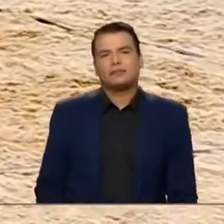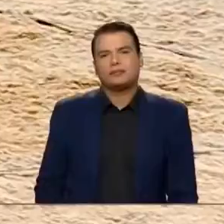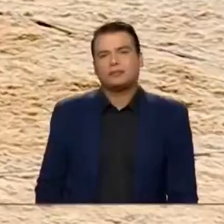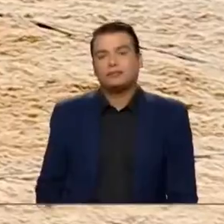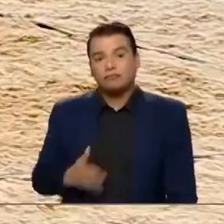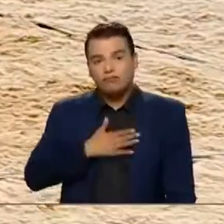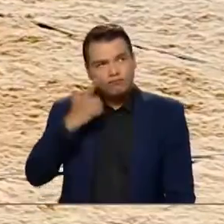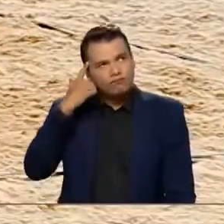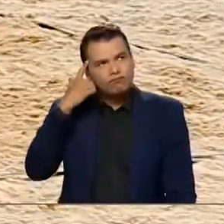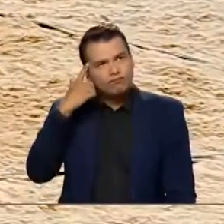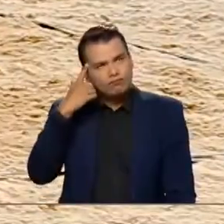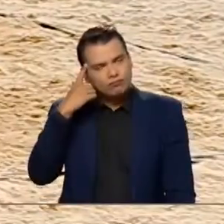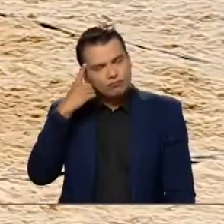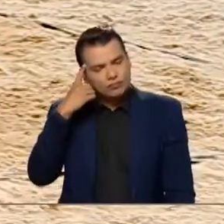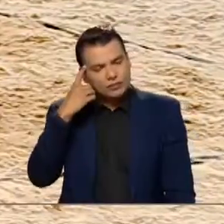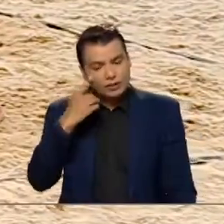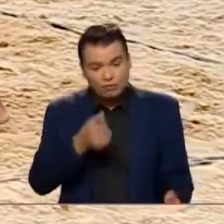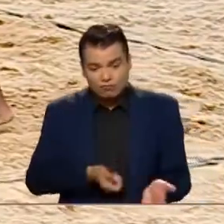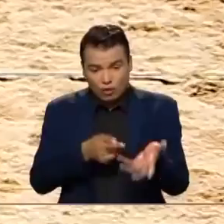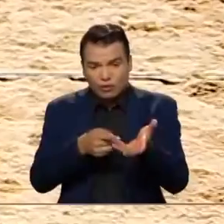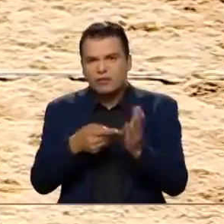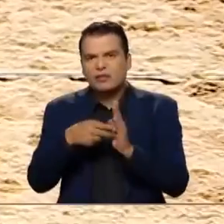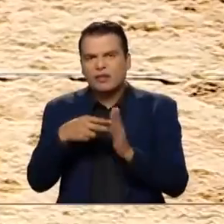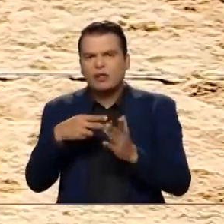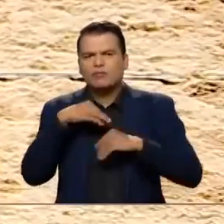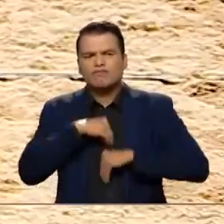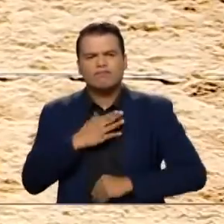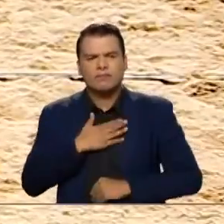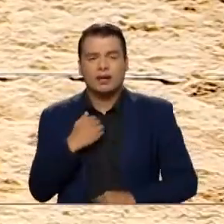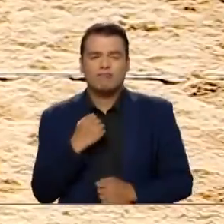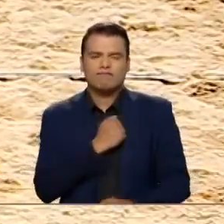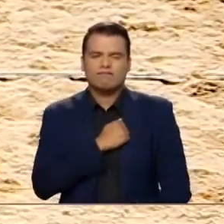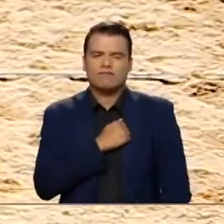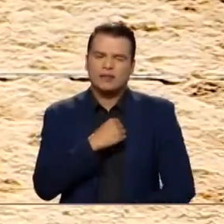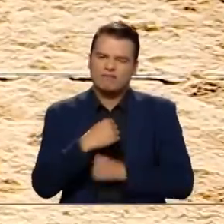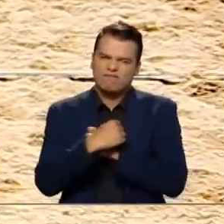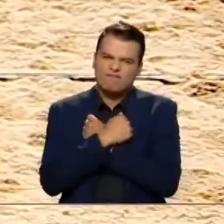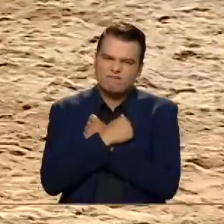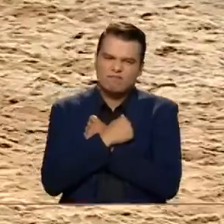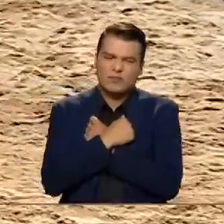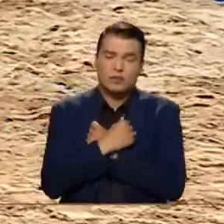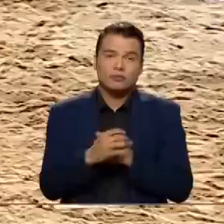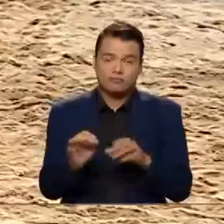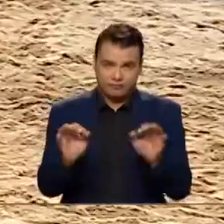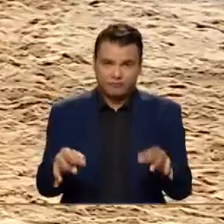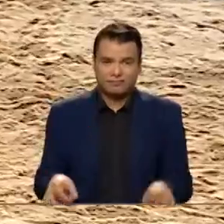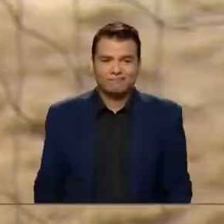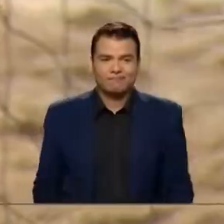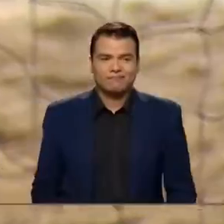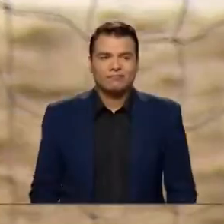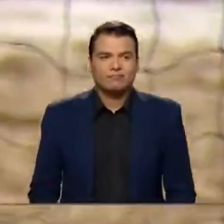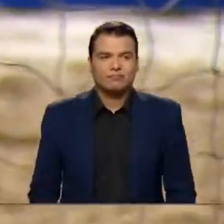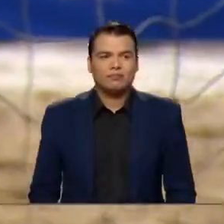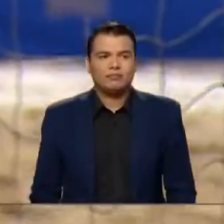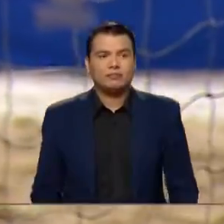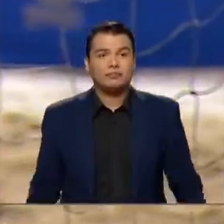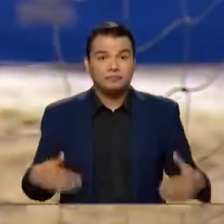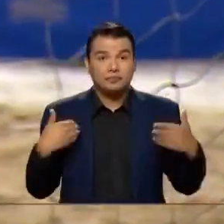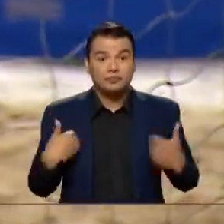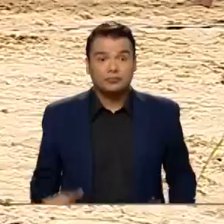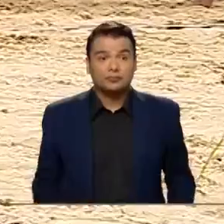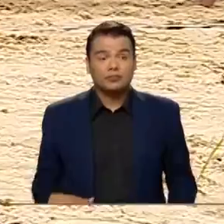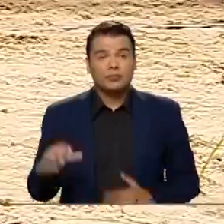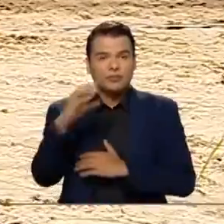Para mí el voleibol es amor. La verdad que uno tiene que tener mucha pasión, mucho amor por si uno quiere jugarlo. Seguir vistiendo la